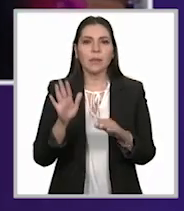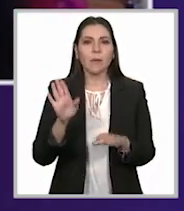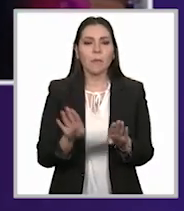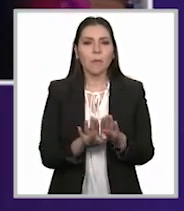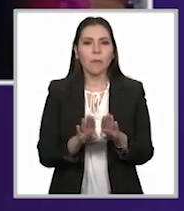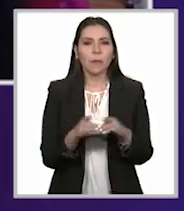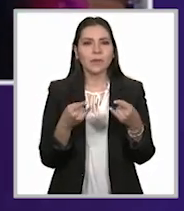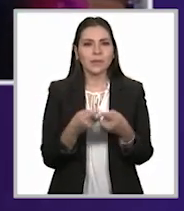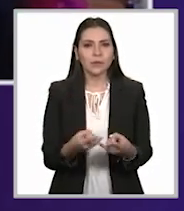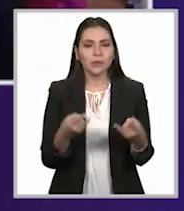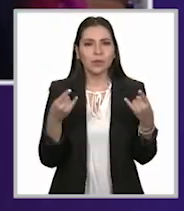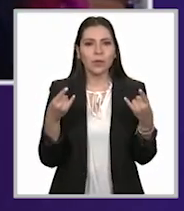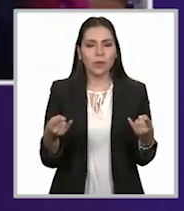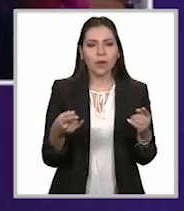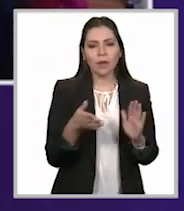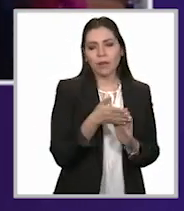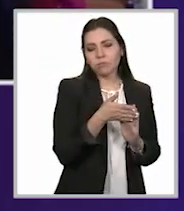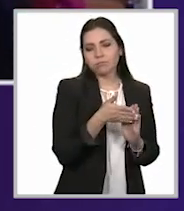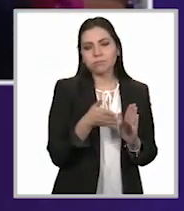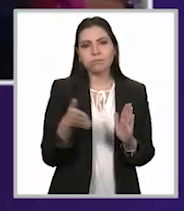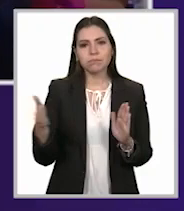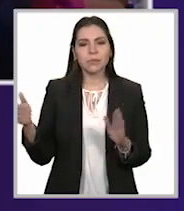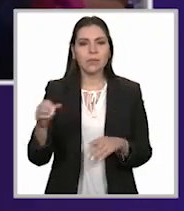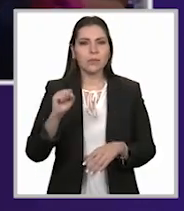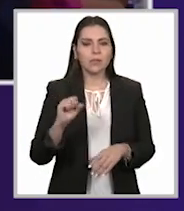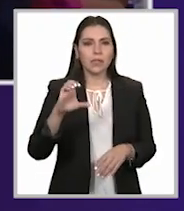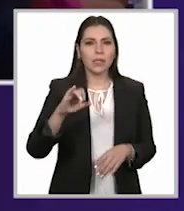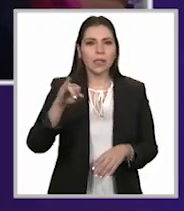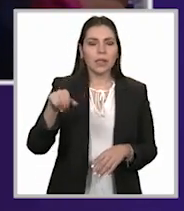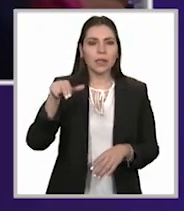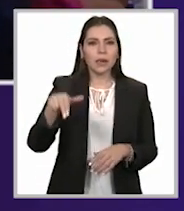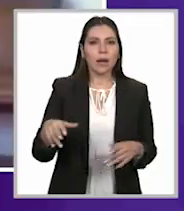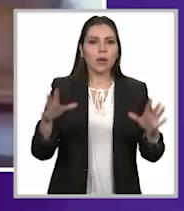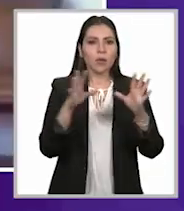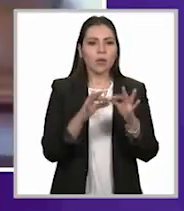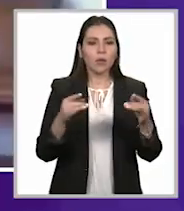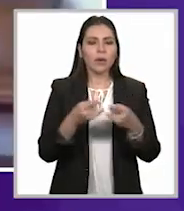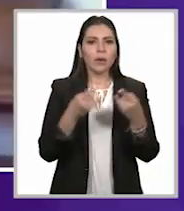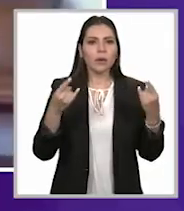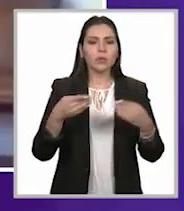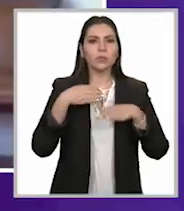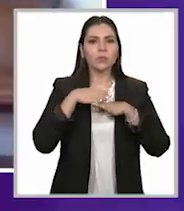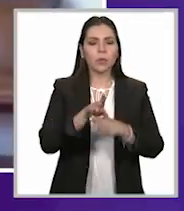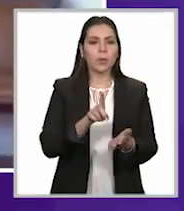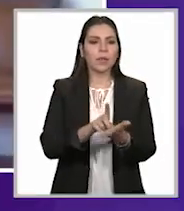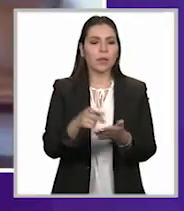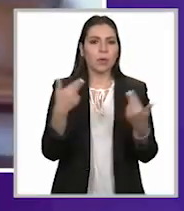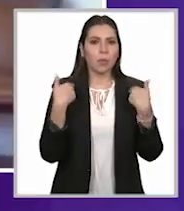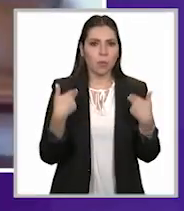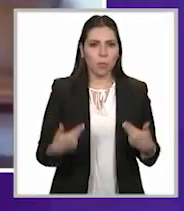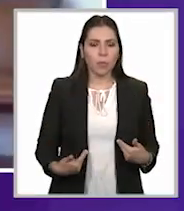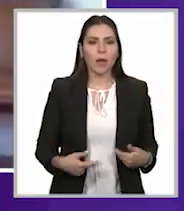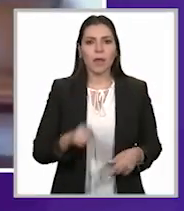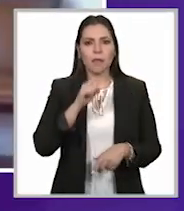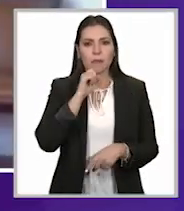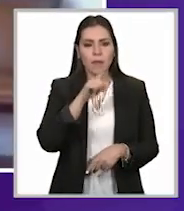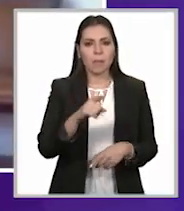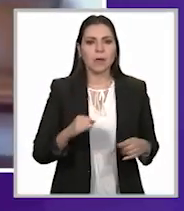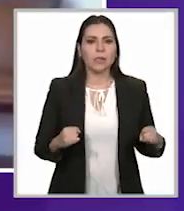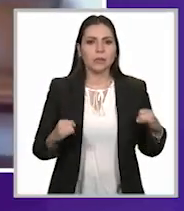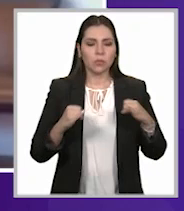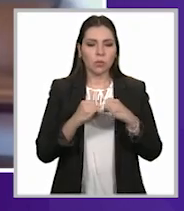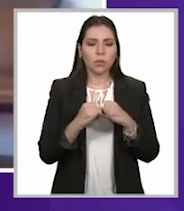esa novela que ha creado la Suprema Corte respecto de los derechos humanos y respecto